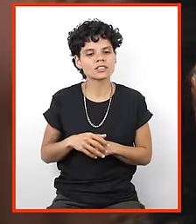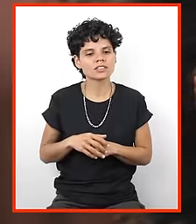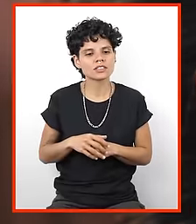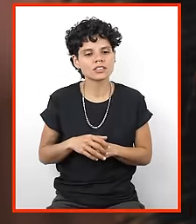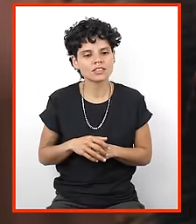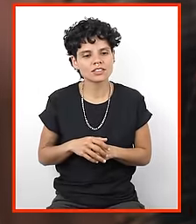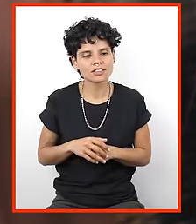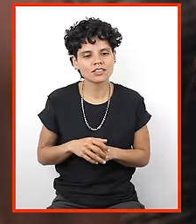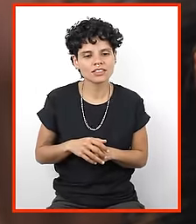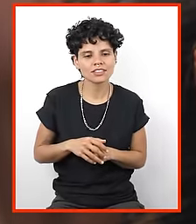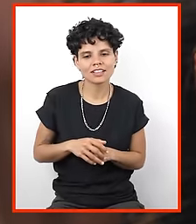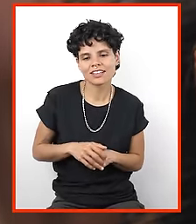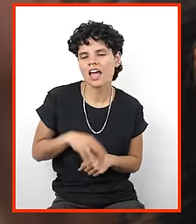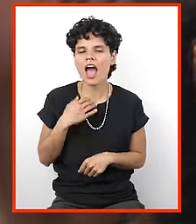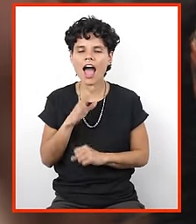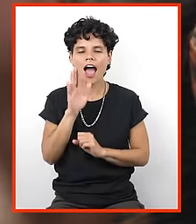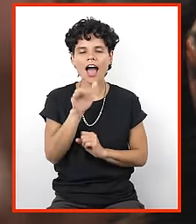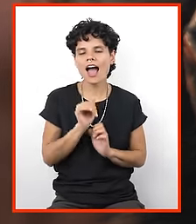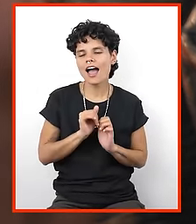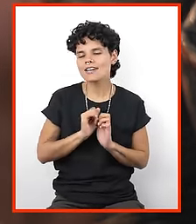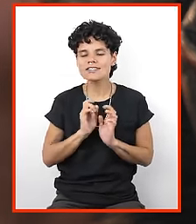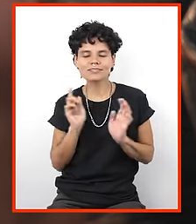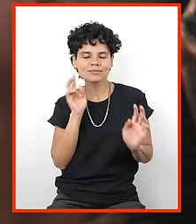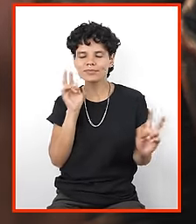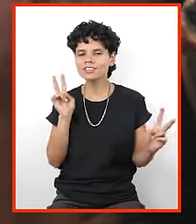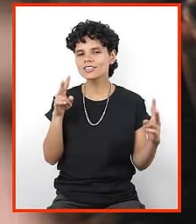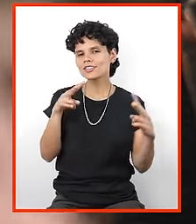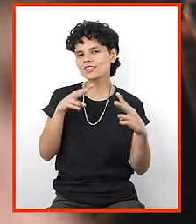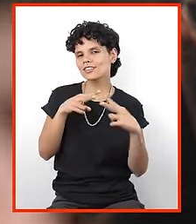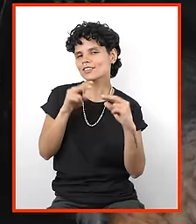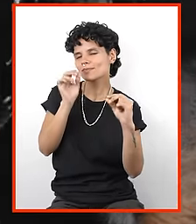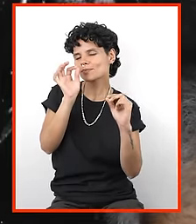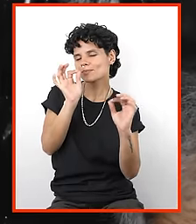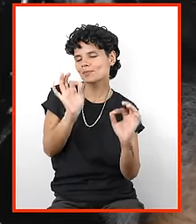Búa, ha sido tan lindo conocerte.